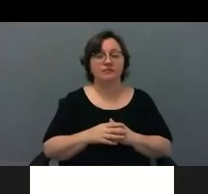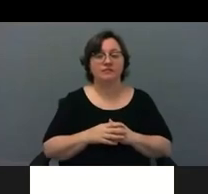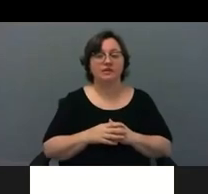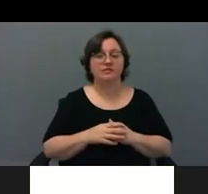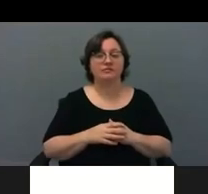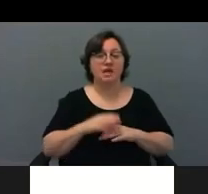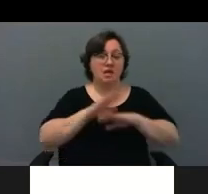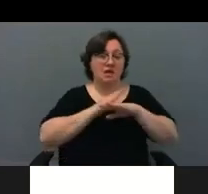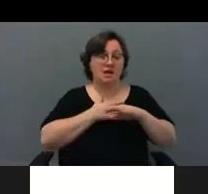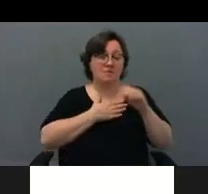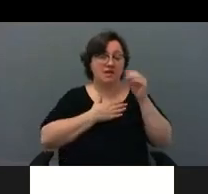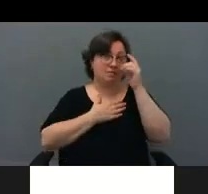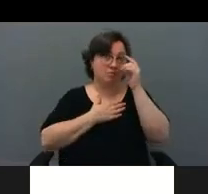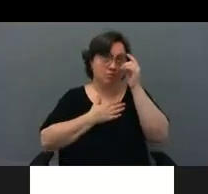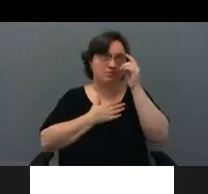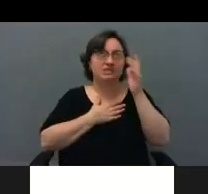Para mí, ¿qué ha supuesto